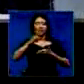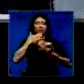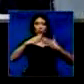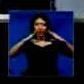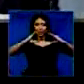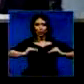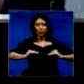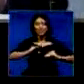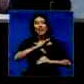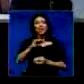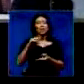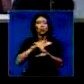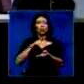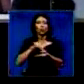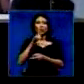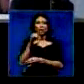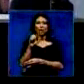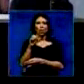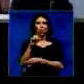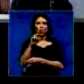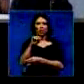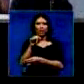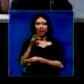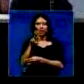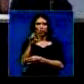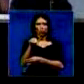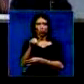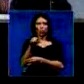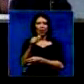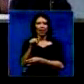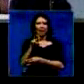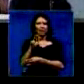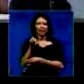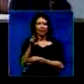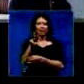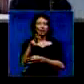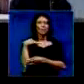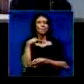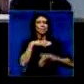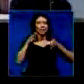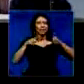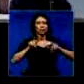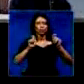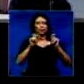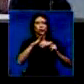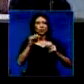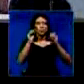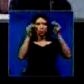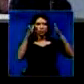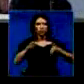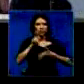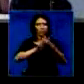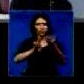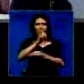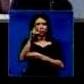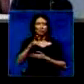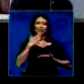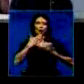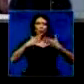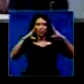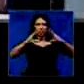Alan. Y el doctor Leonardo Garnier, ministro de Educación y profesor de la Universidad de Costa Rica. Muy buenas noches, bienvenido.